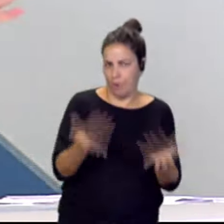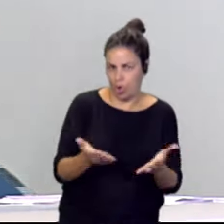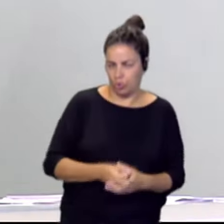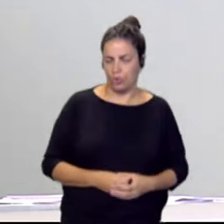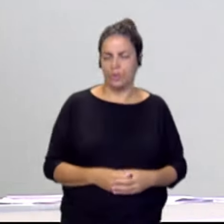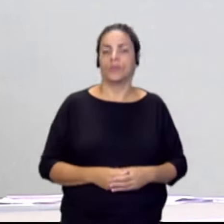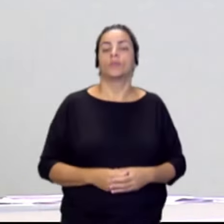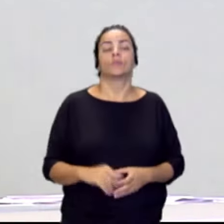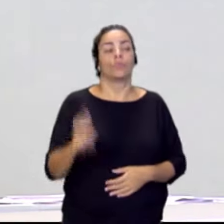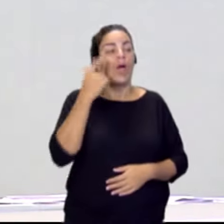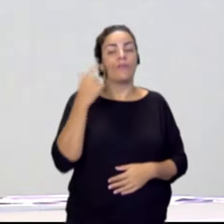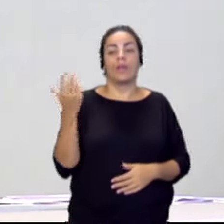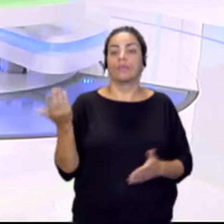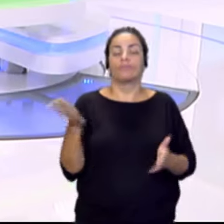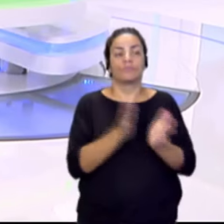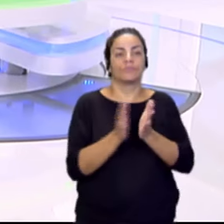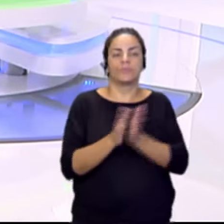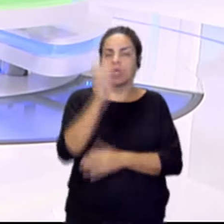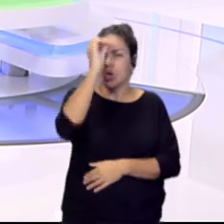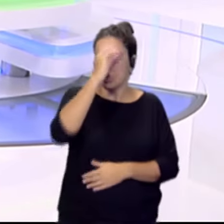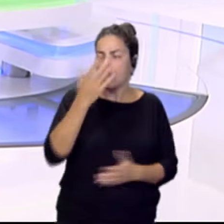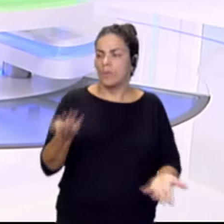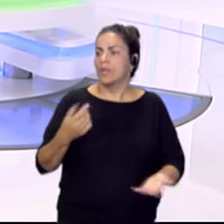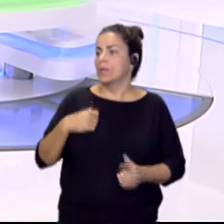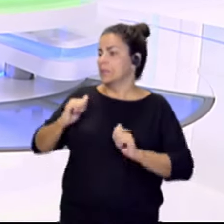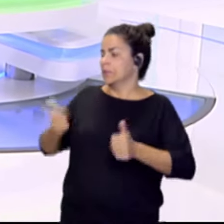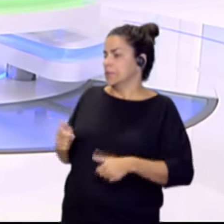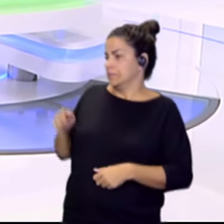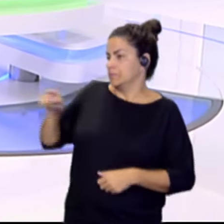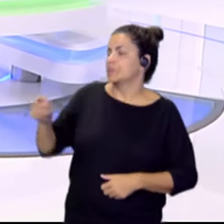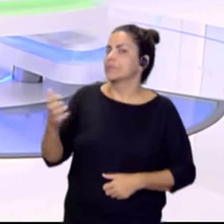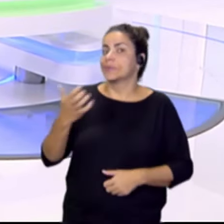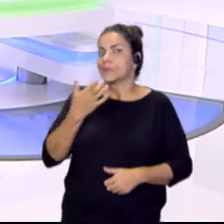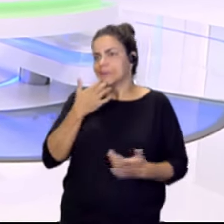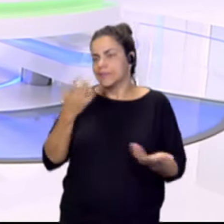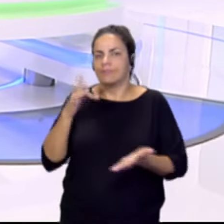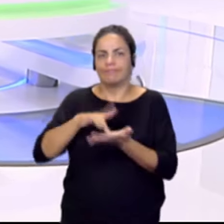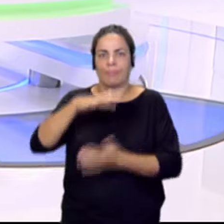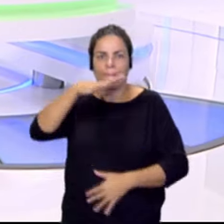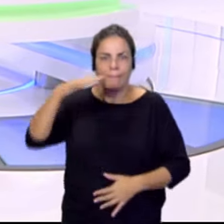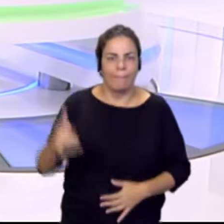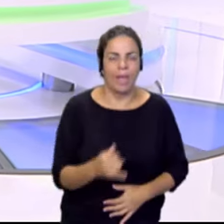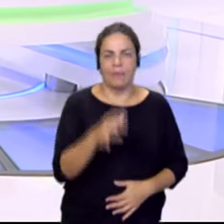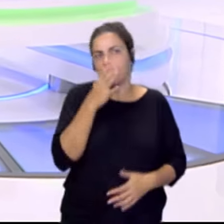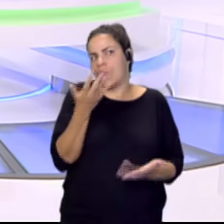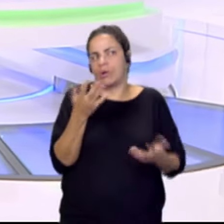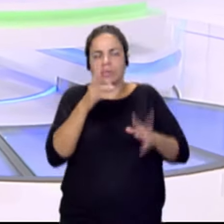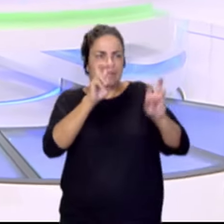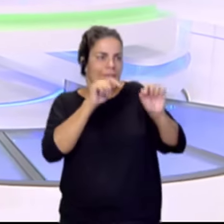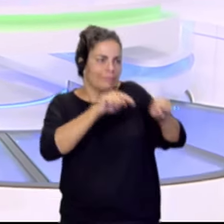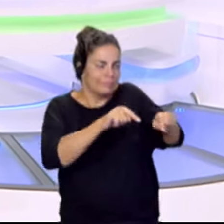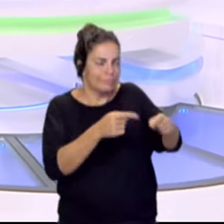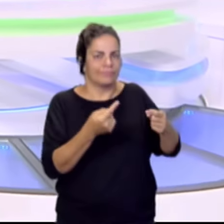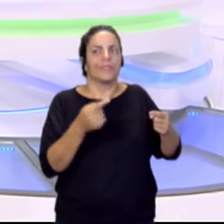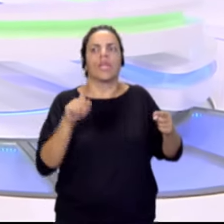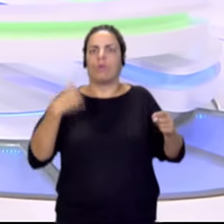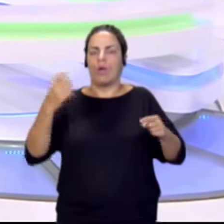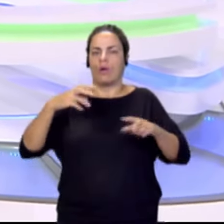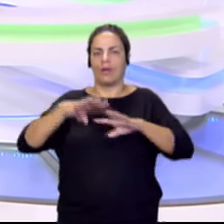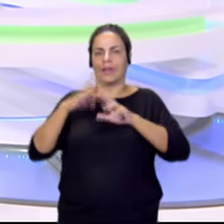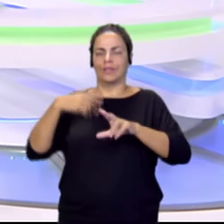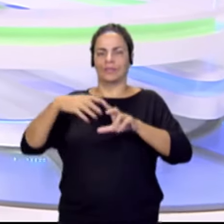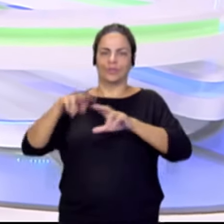nuestros tertulianos de esta mañana. Natacha, empezamos por ti. Claro, si coges una baja por un tema y luego ves en redes sociales y publicas que estás